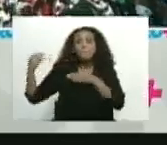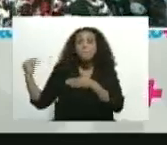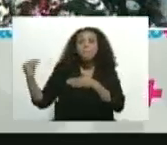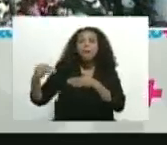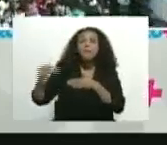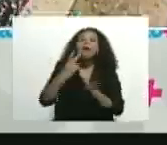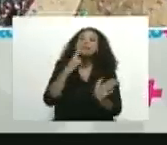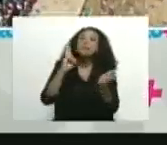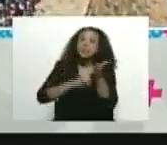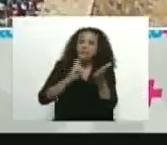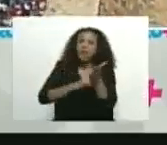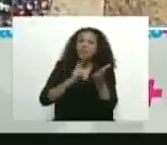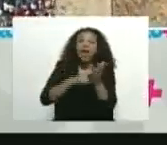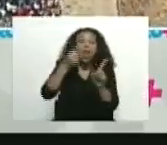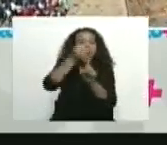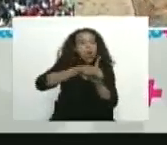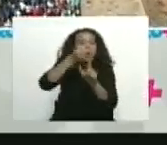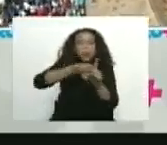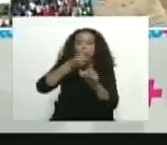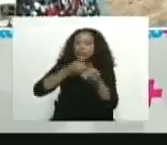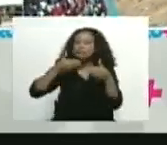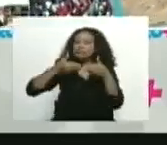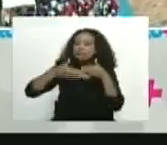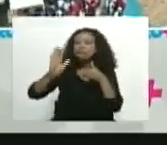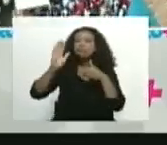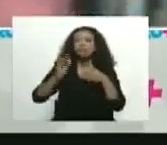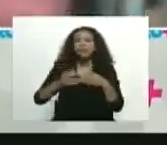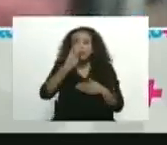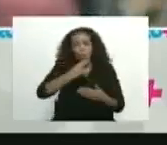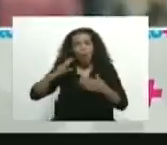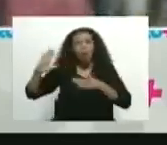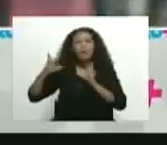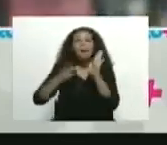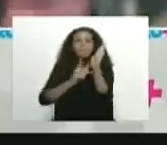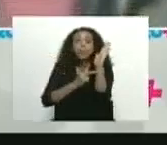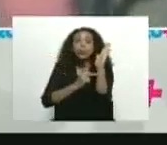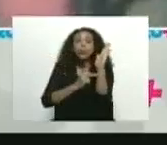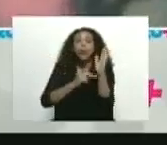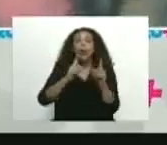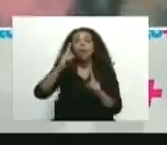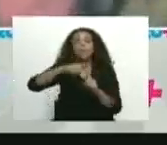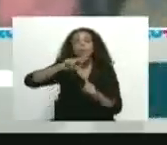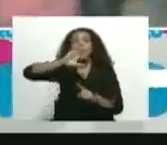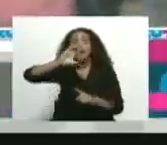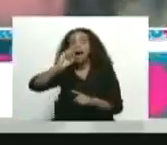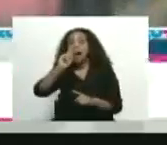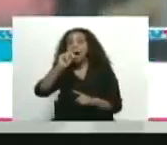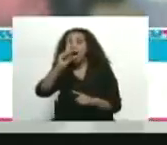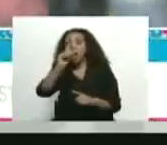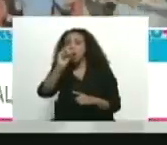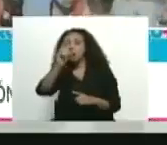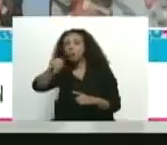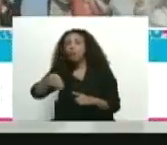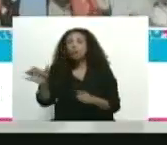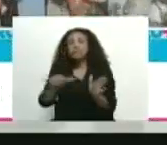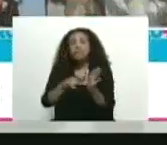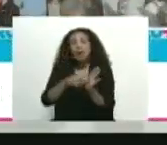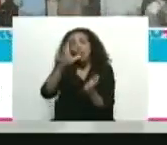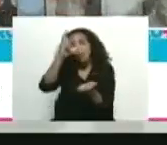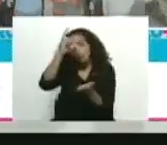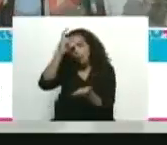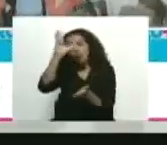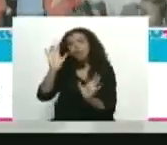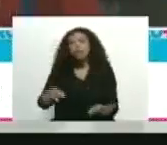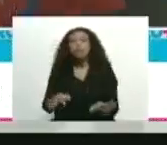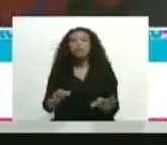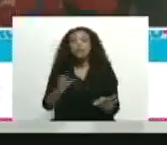de verdad que esa lucha va a ser constante. Y cuenta con la parroquia Punta Cardón, que va a estar ahí para usted, y en el momento